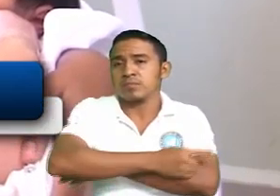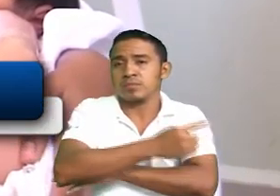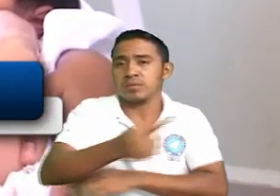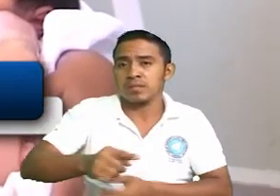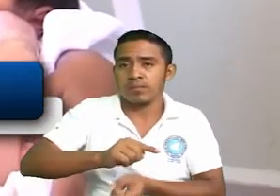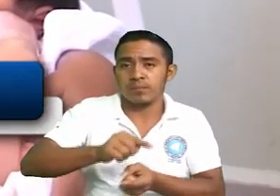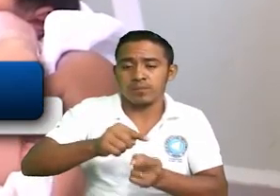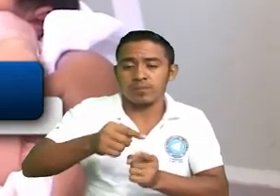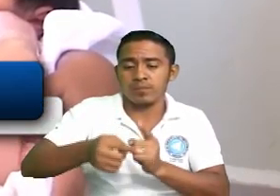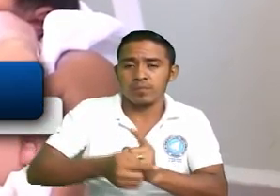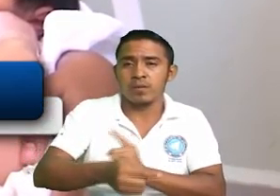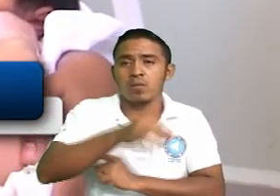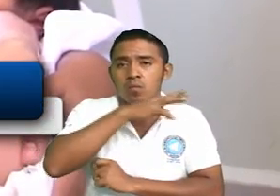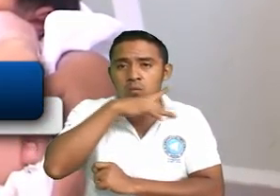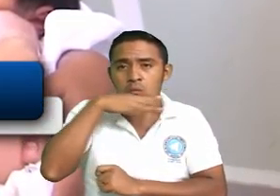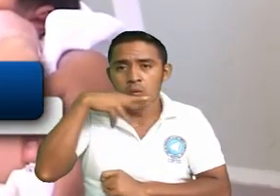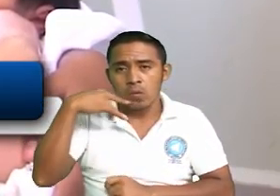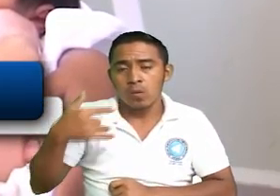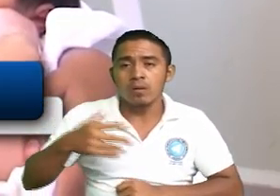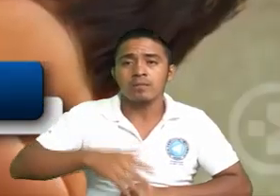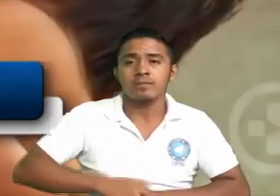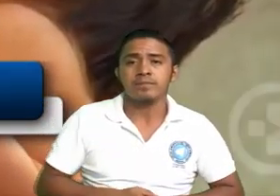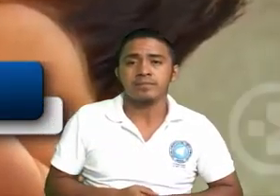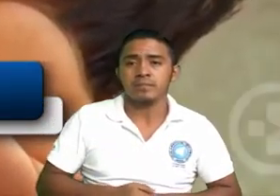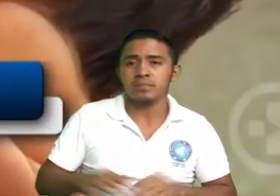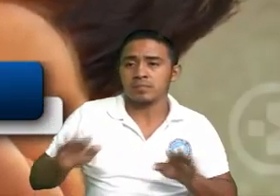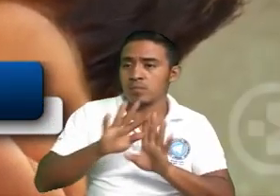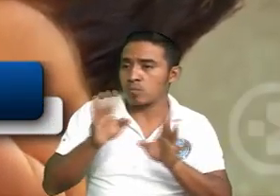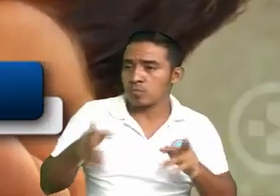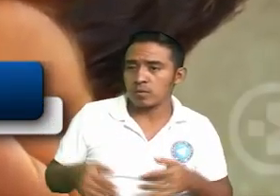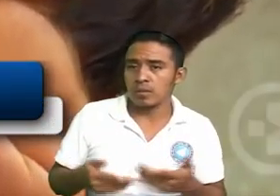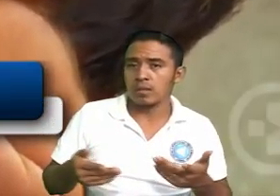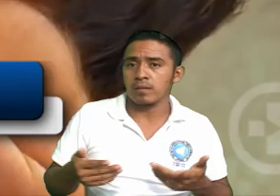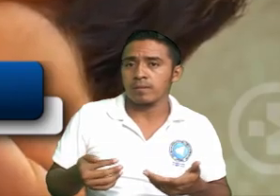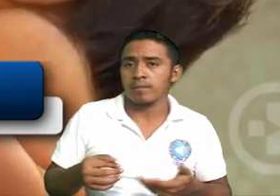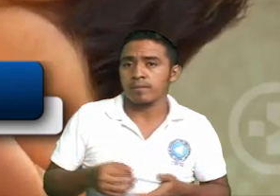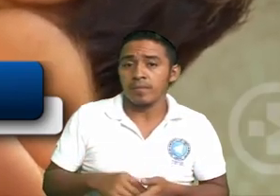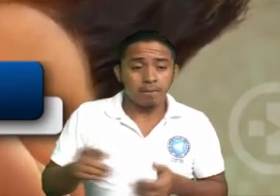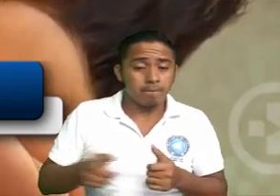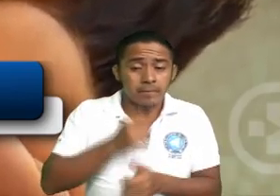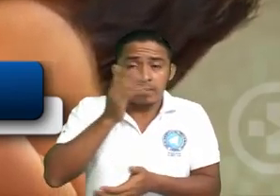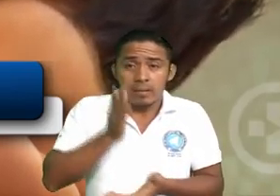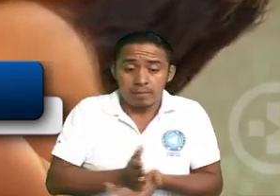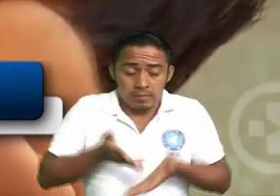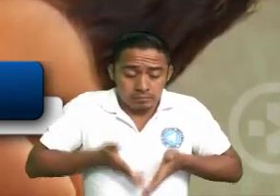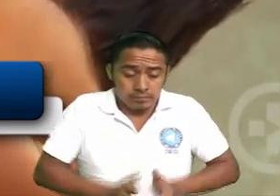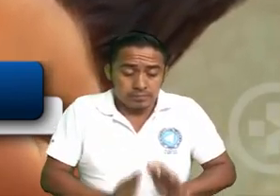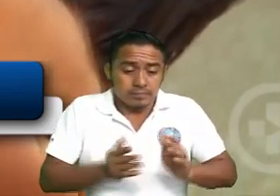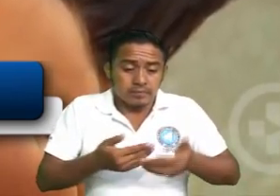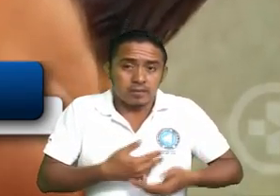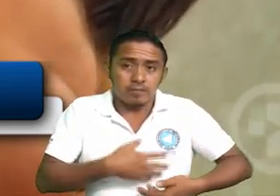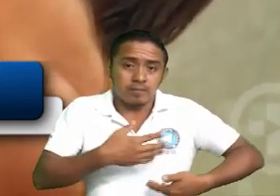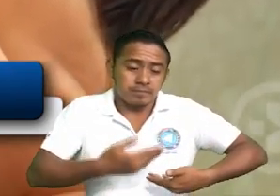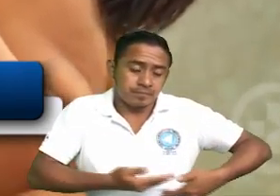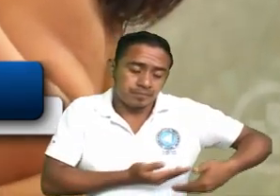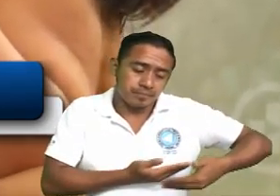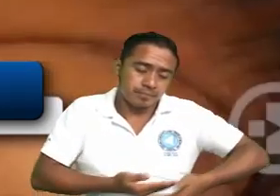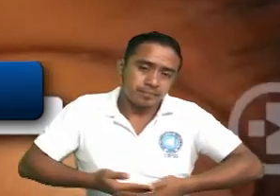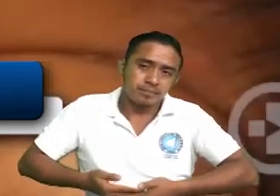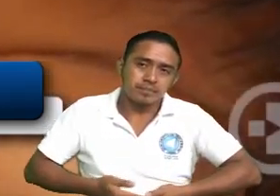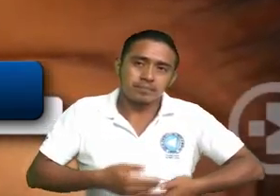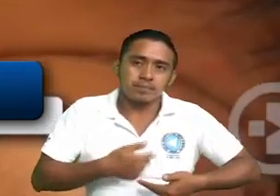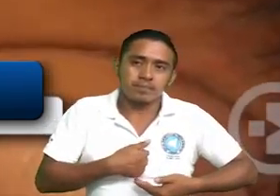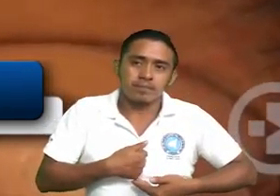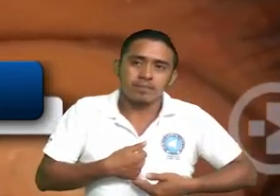bebé para tener las defensas necesarias. Es una leche rica en inmunoglobulina. Ahora bien, esa